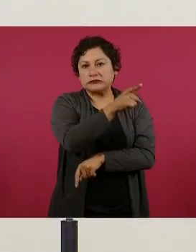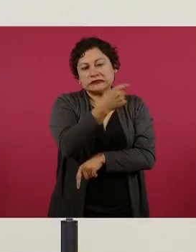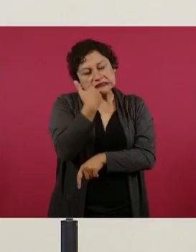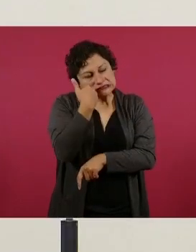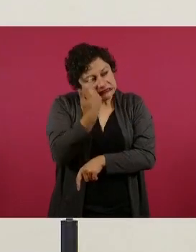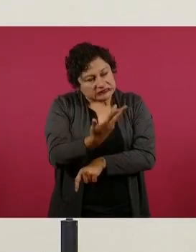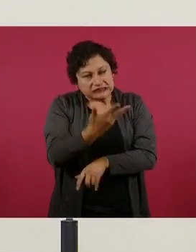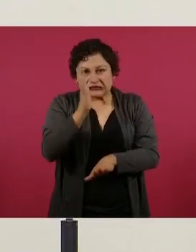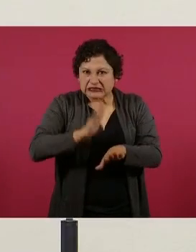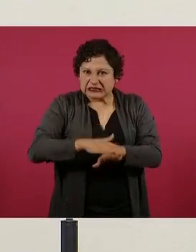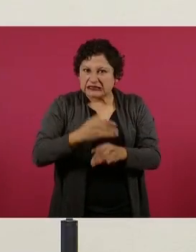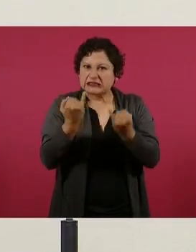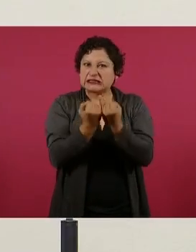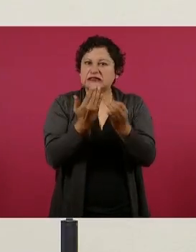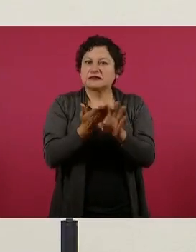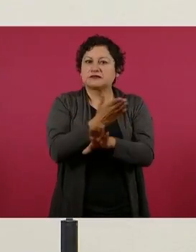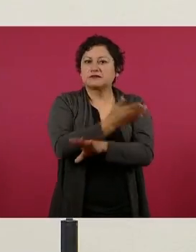Por eso